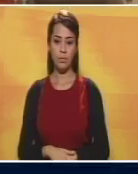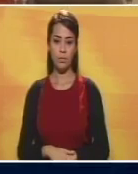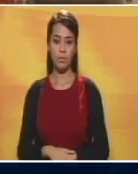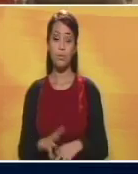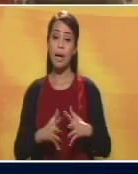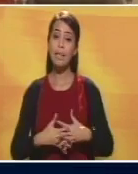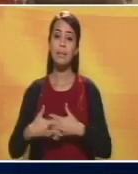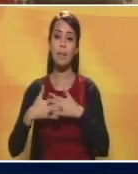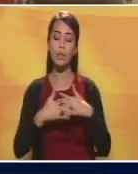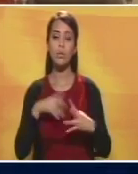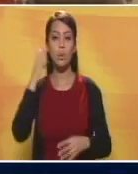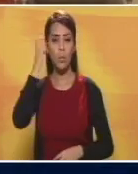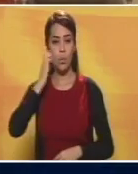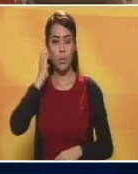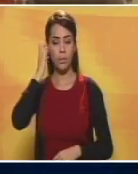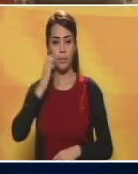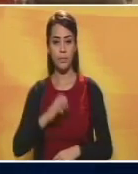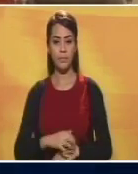Estados Unidos y Europa